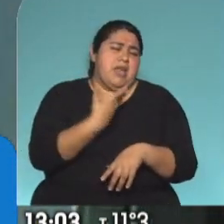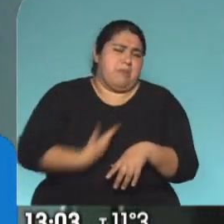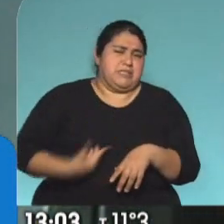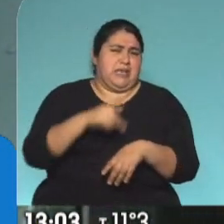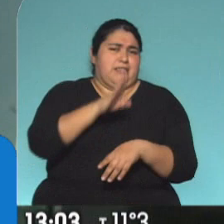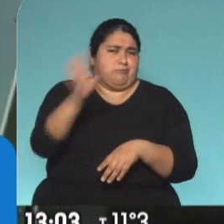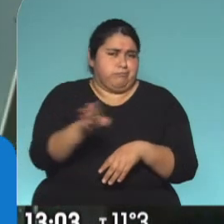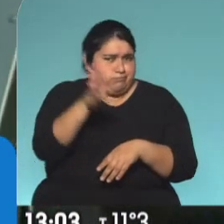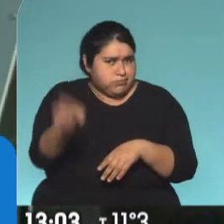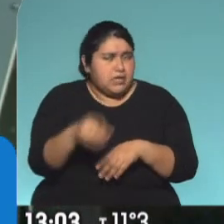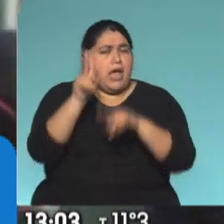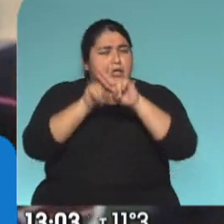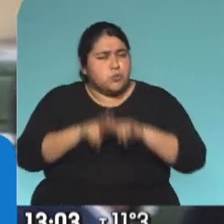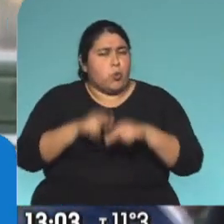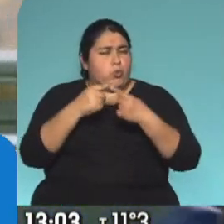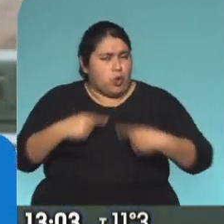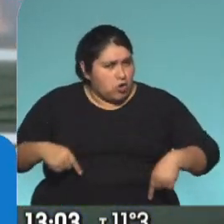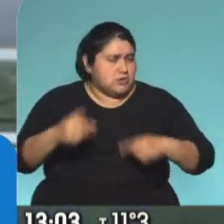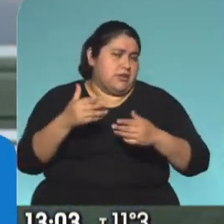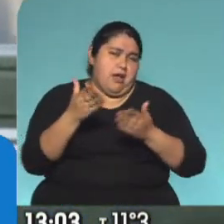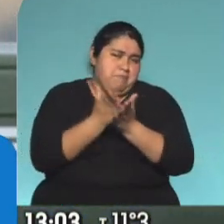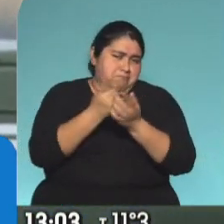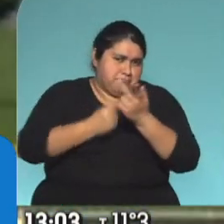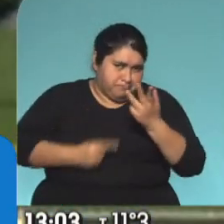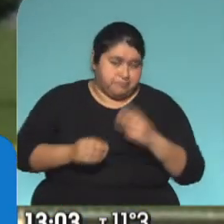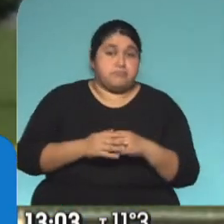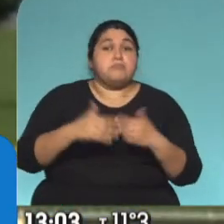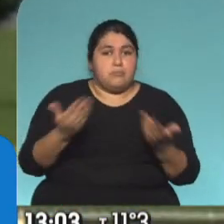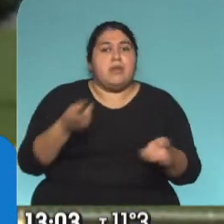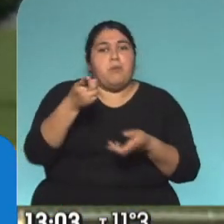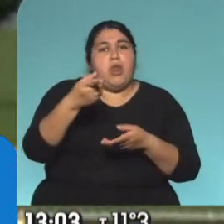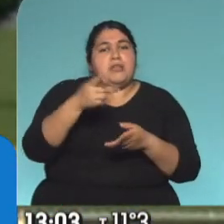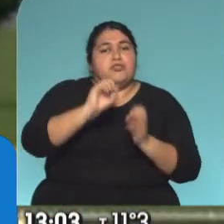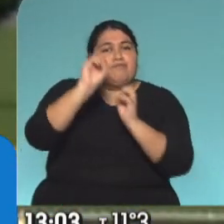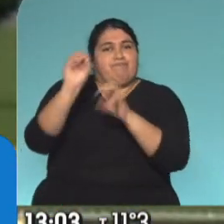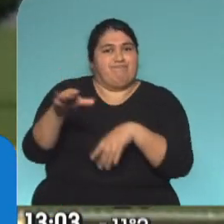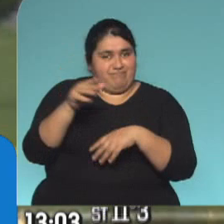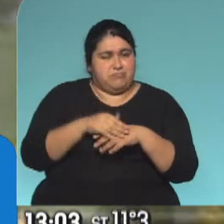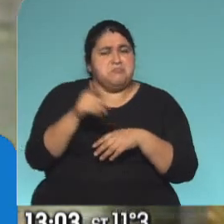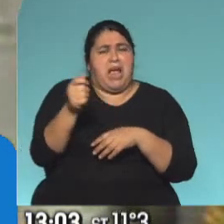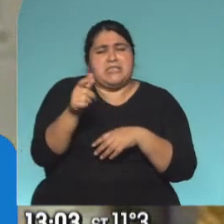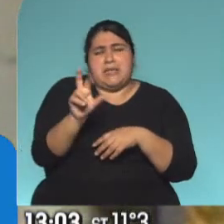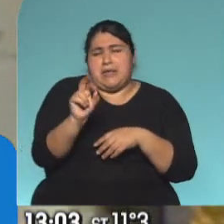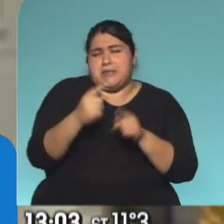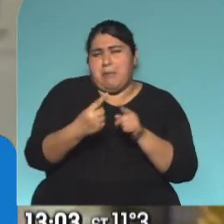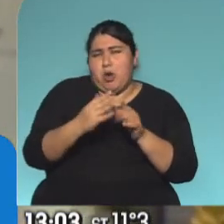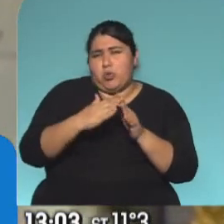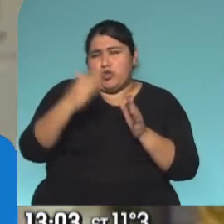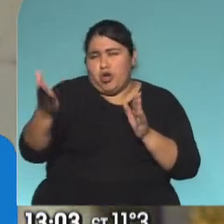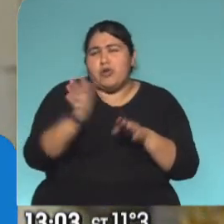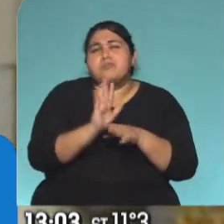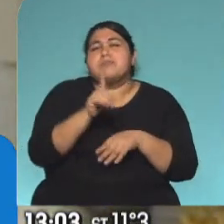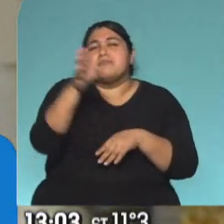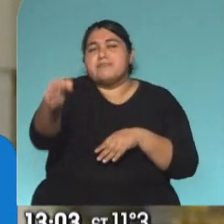y ahí se hacen sus estudios médicos. Es por eso que los trasladaron a este lugar que está a unos 30 minutos de la